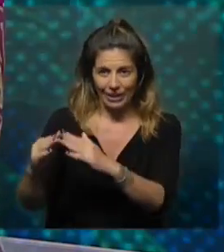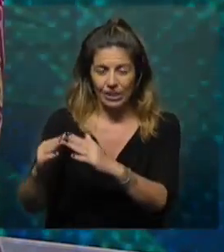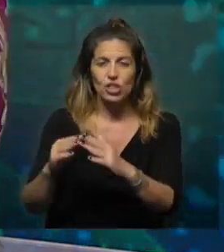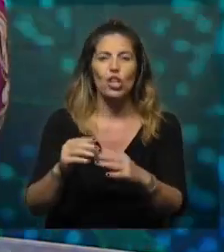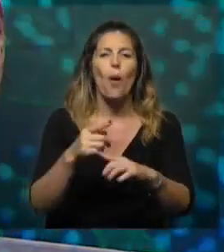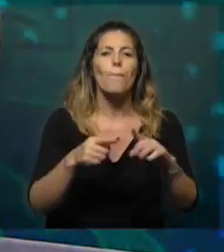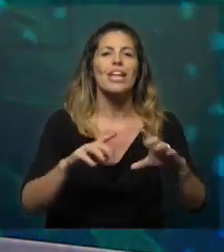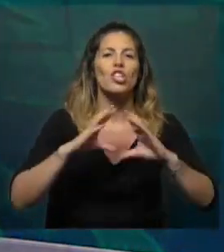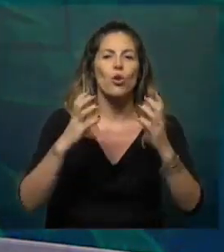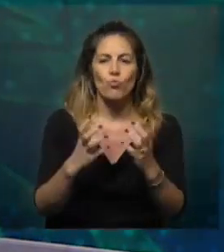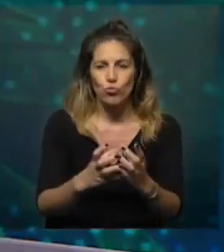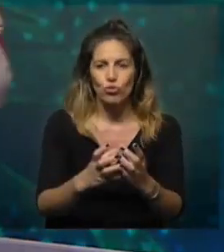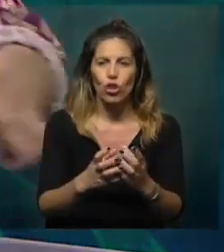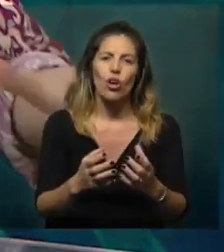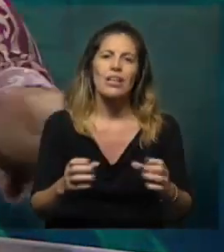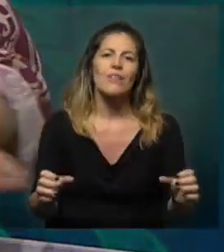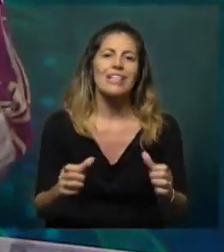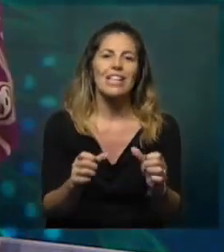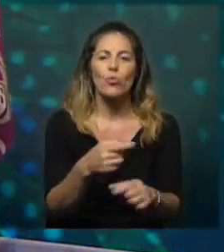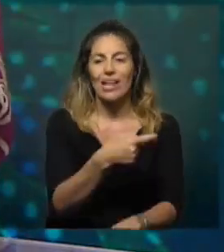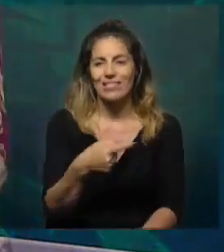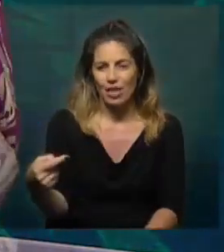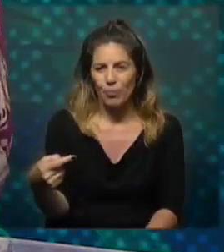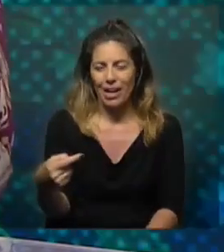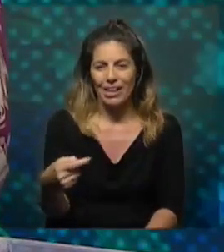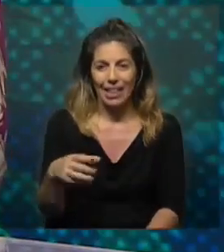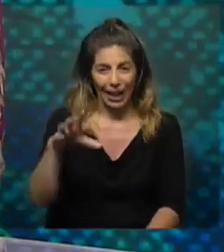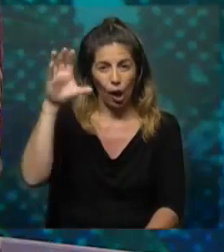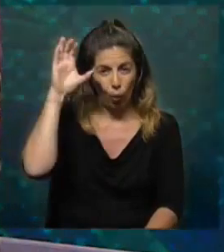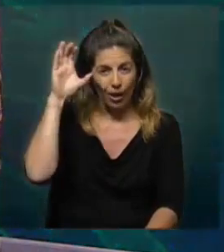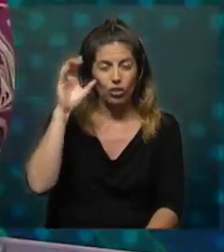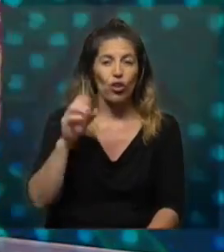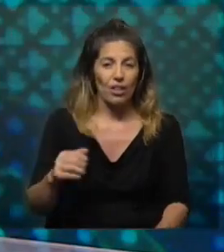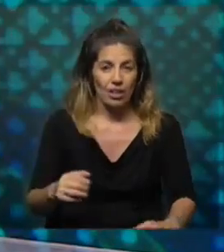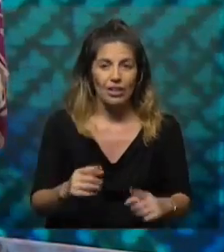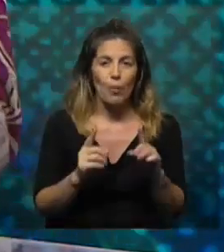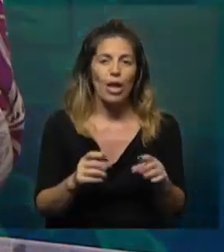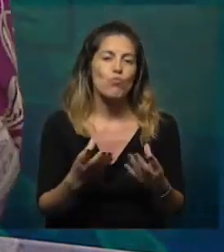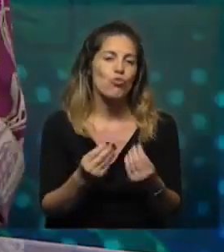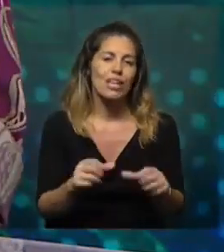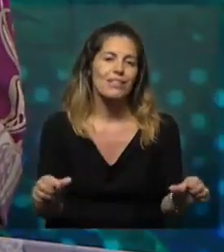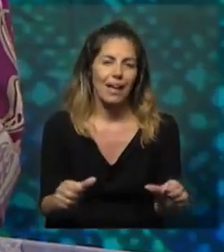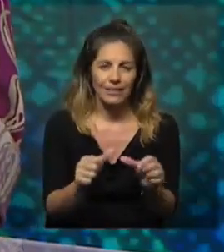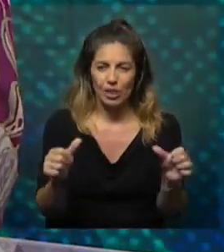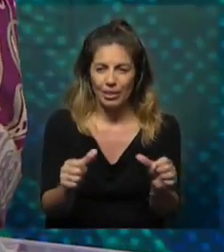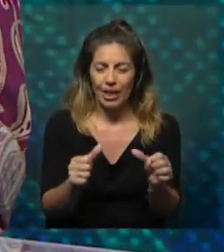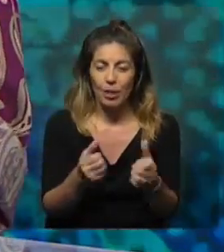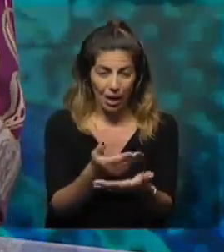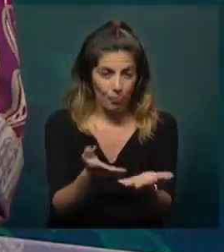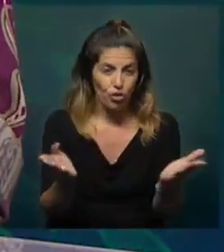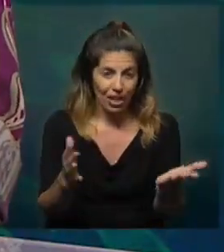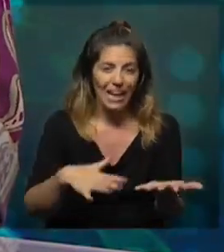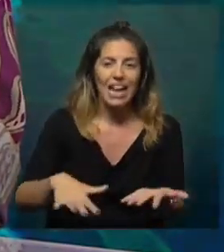y bueno ahora va a ser todo una semana de conmemoración donde va a haber un montón de actividades para visibilizar